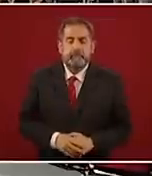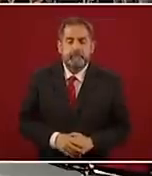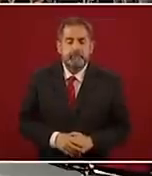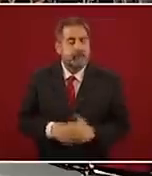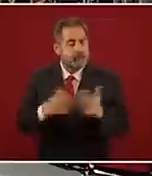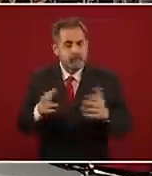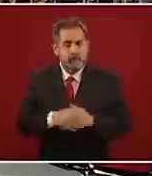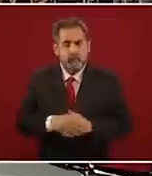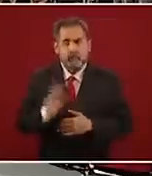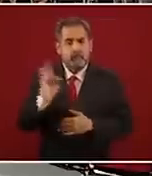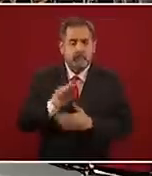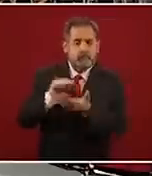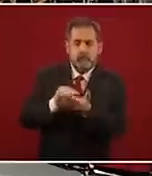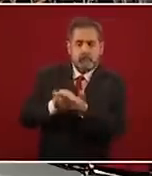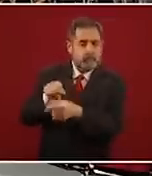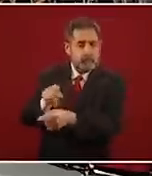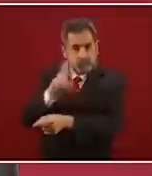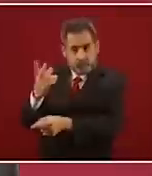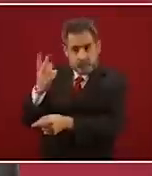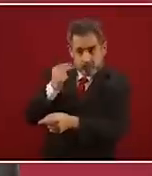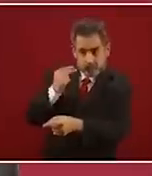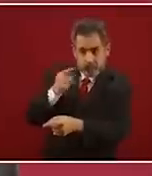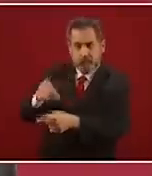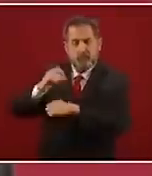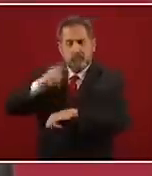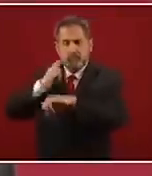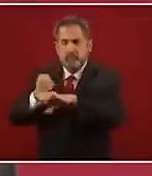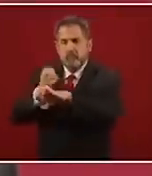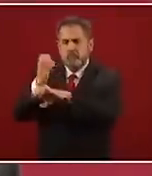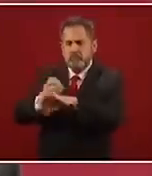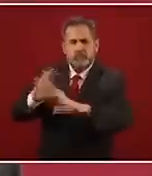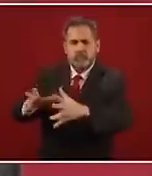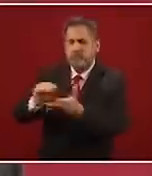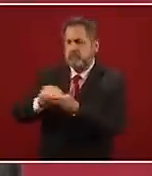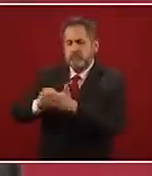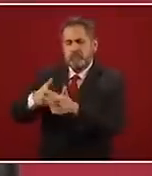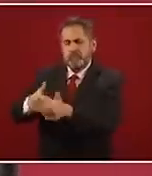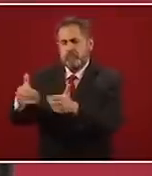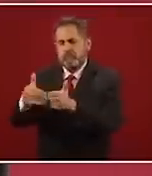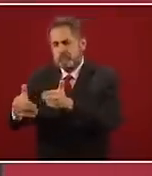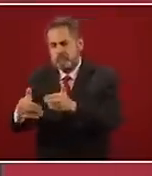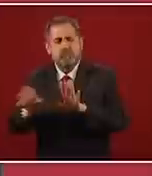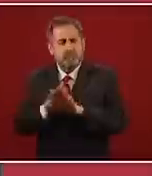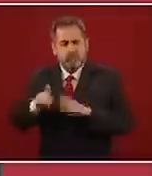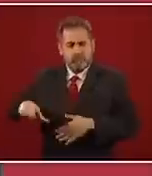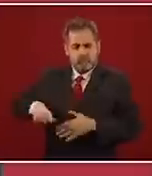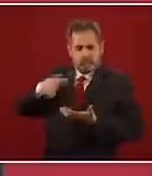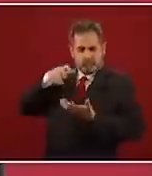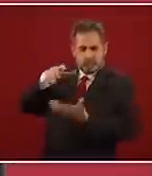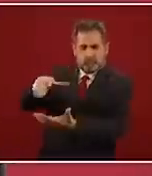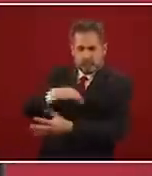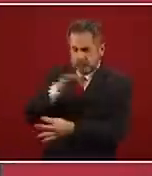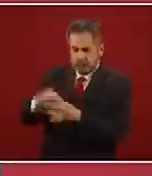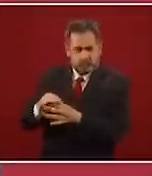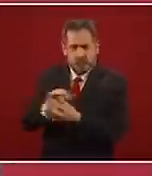Bueno, sería que ellos siguen manejando su sistema de salud estatal como lo hacen hasta hoy, recibiendo los recursos impecables